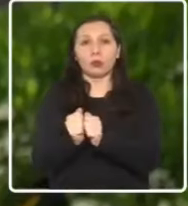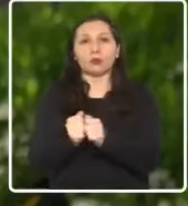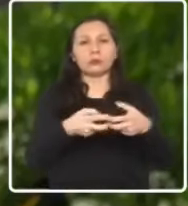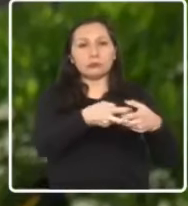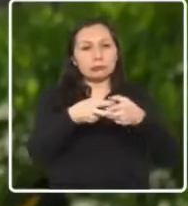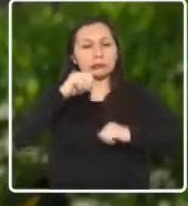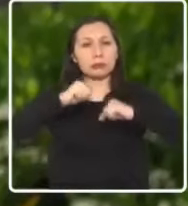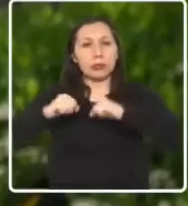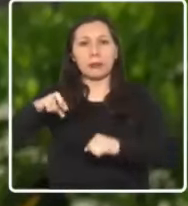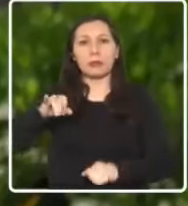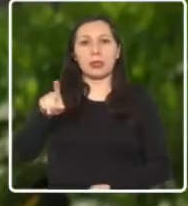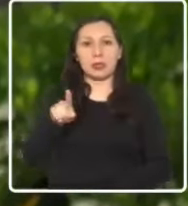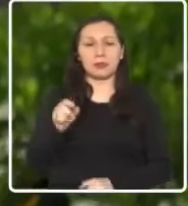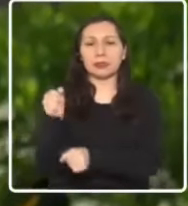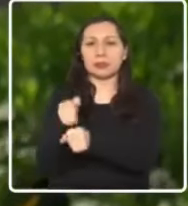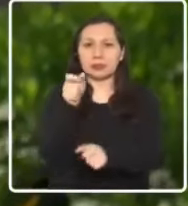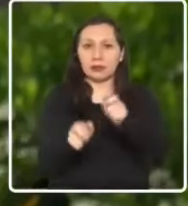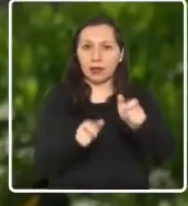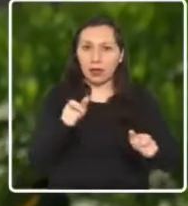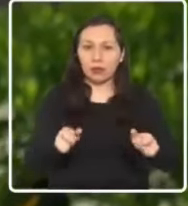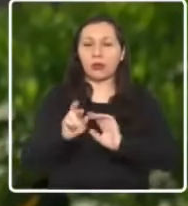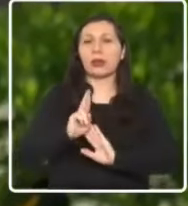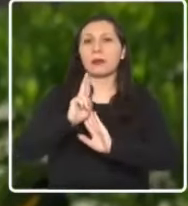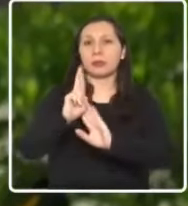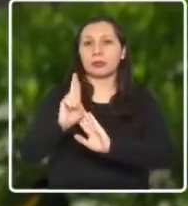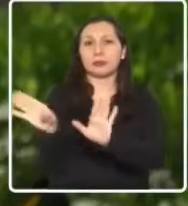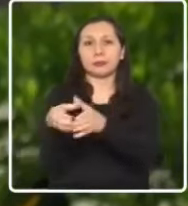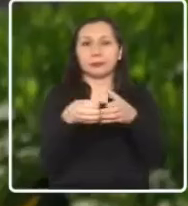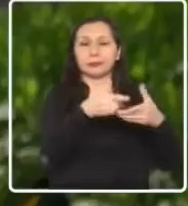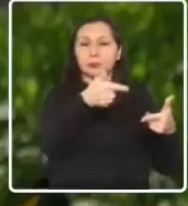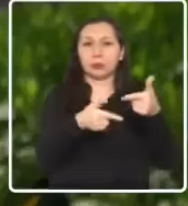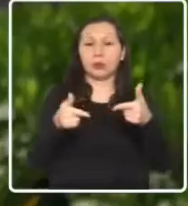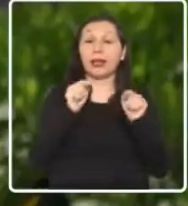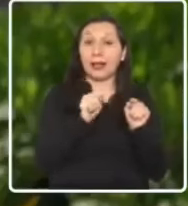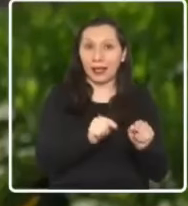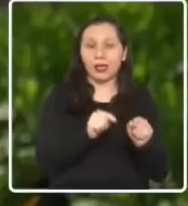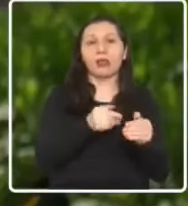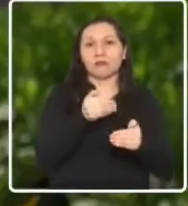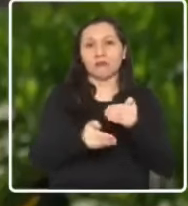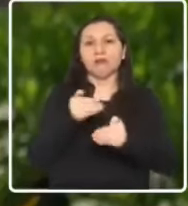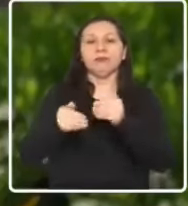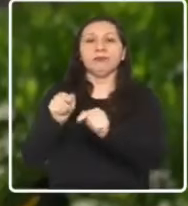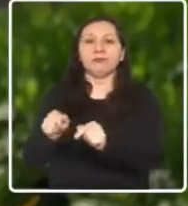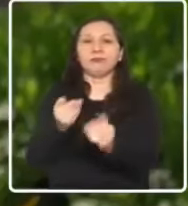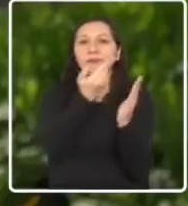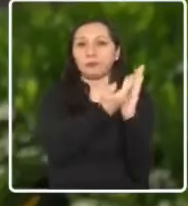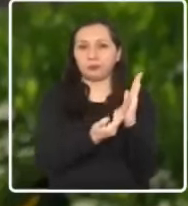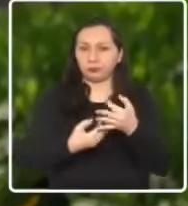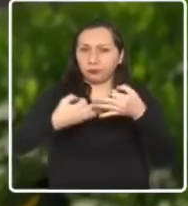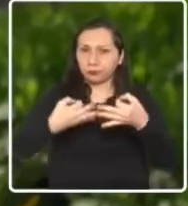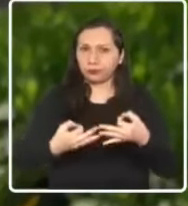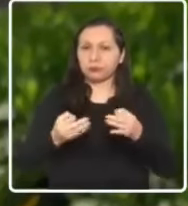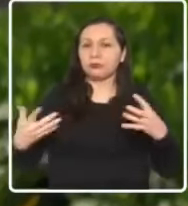gremios empresariales, pymes, trabajadores, representantes de los partidos políticos, y a partir de ahí se generó una propuesta sólida